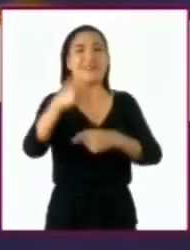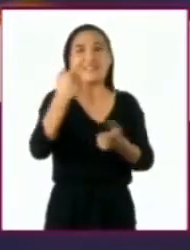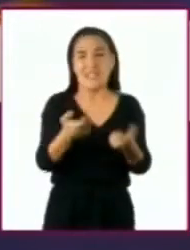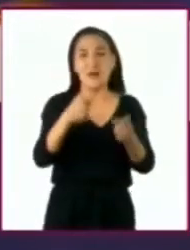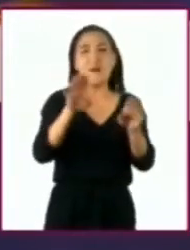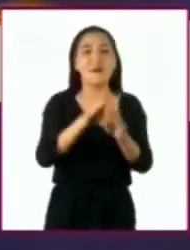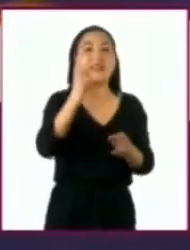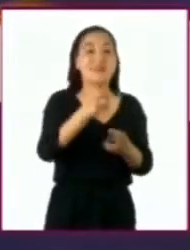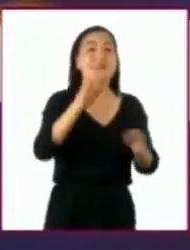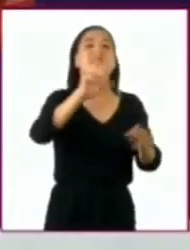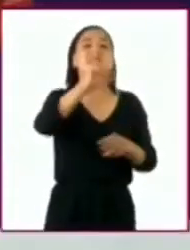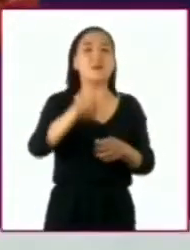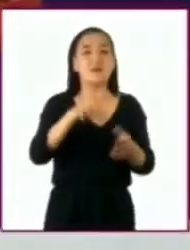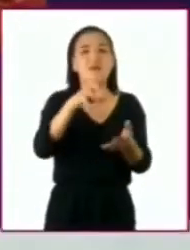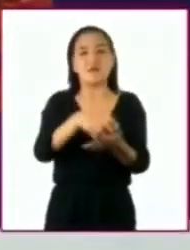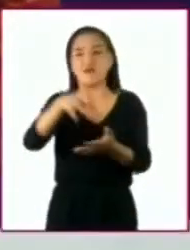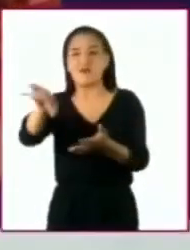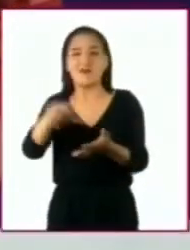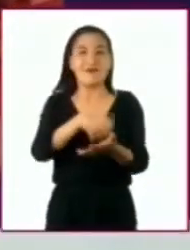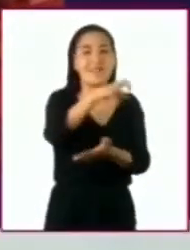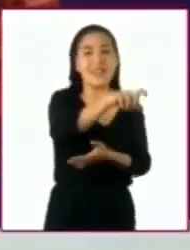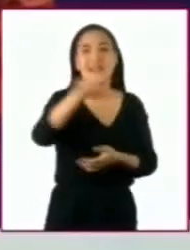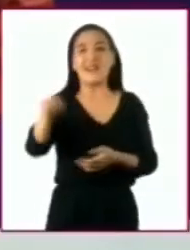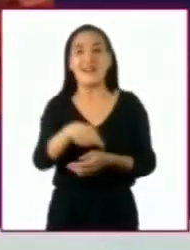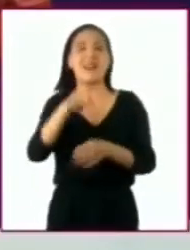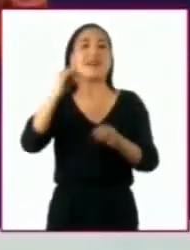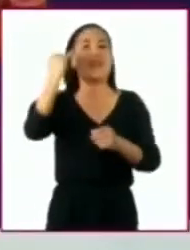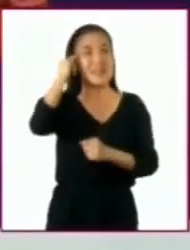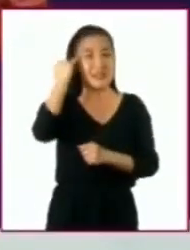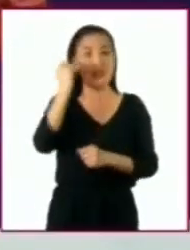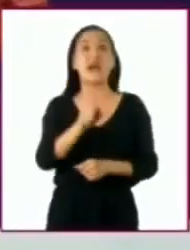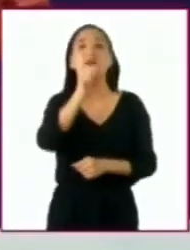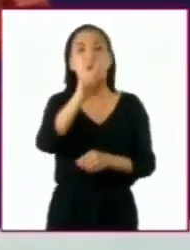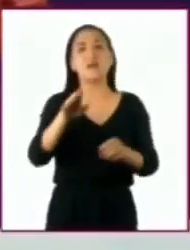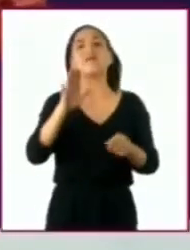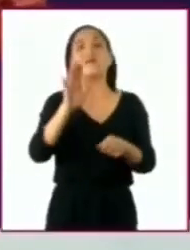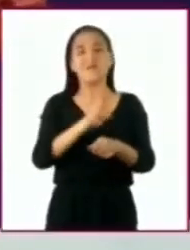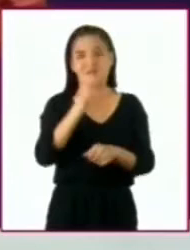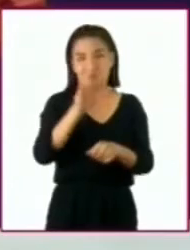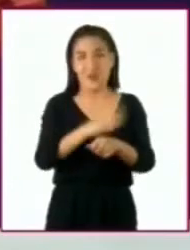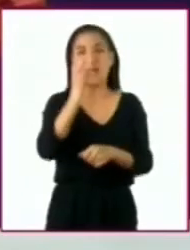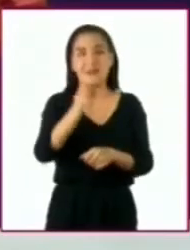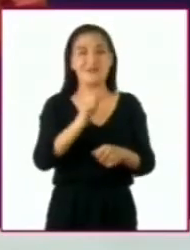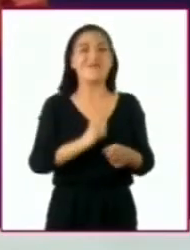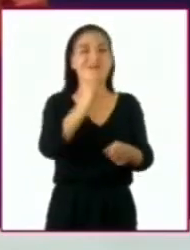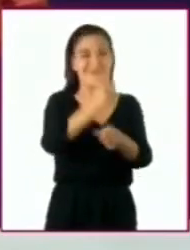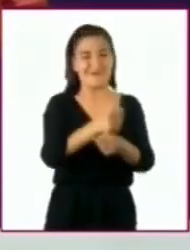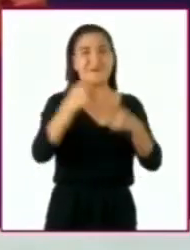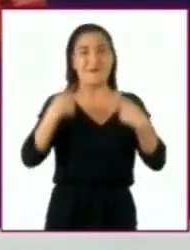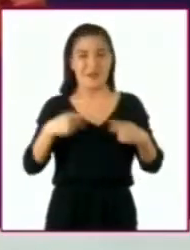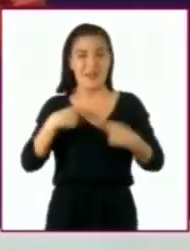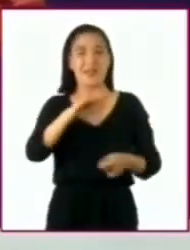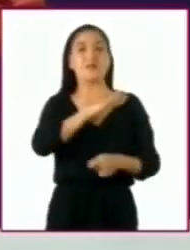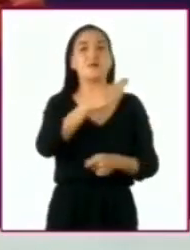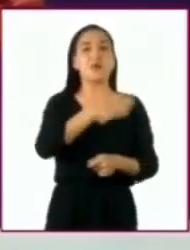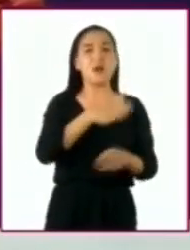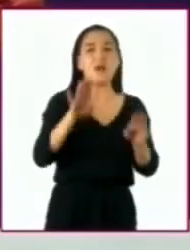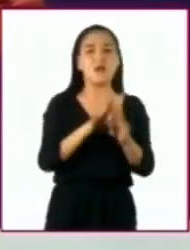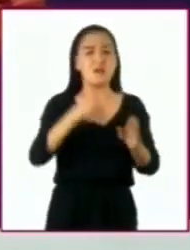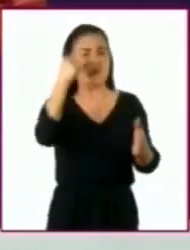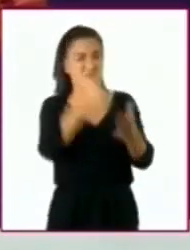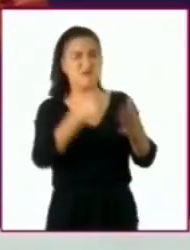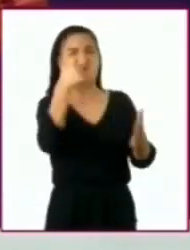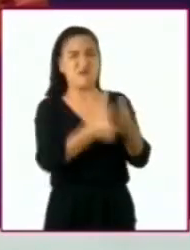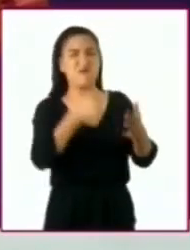los señoríos indios. Por tanto, los conquistadores empezaron a presionar a Cortés hasta que éste accedió a